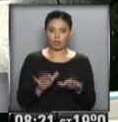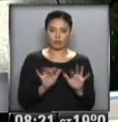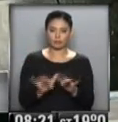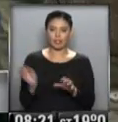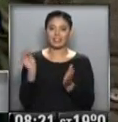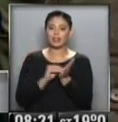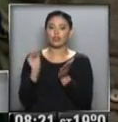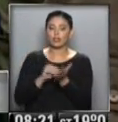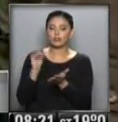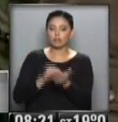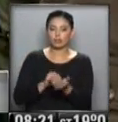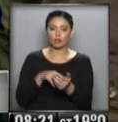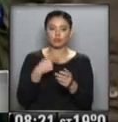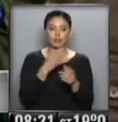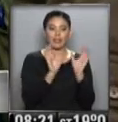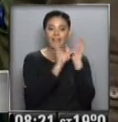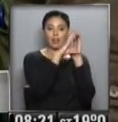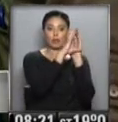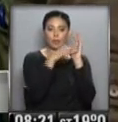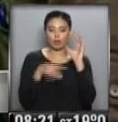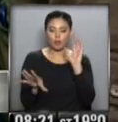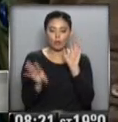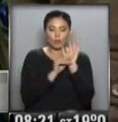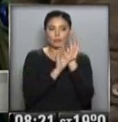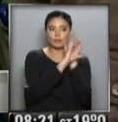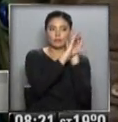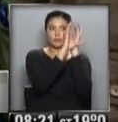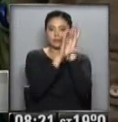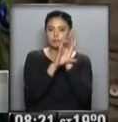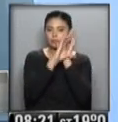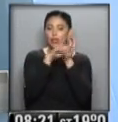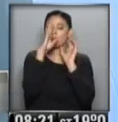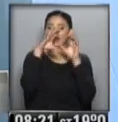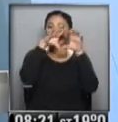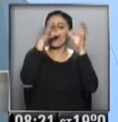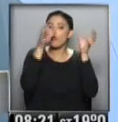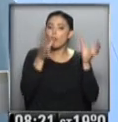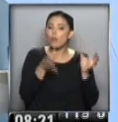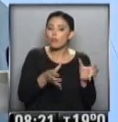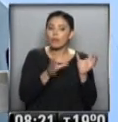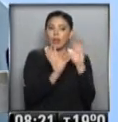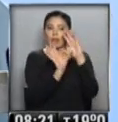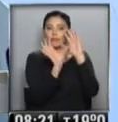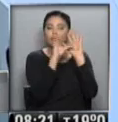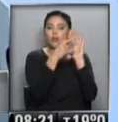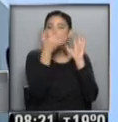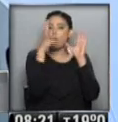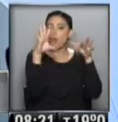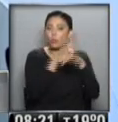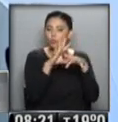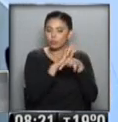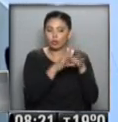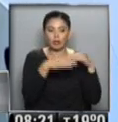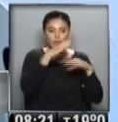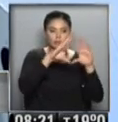el telescopio sigue a esas coordenadas y luego la cúpula se encarga de posicionarse de tal manera que deje la